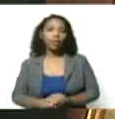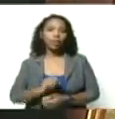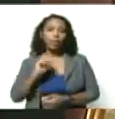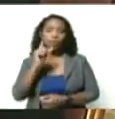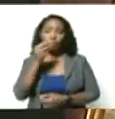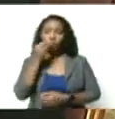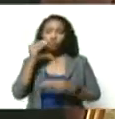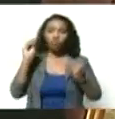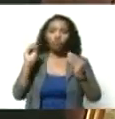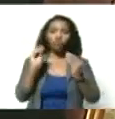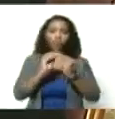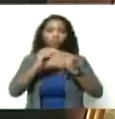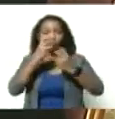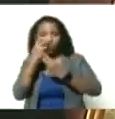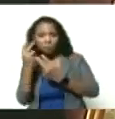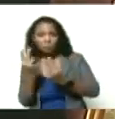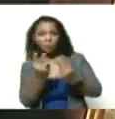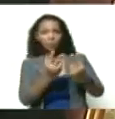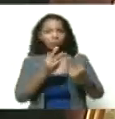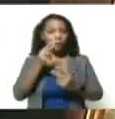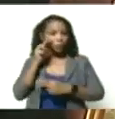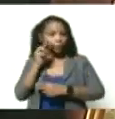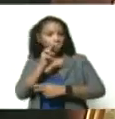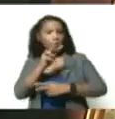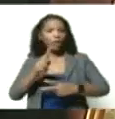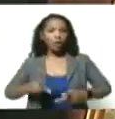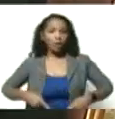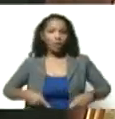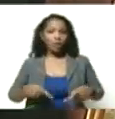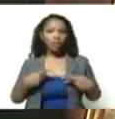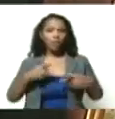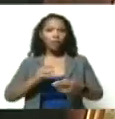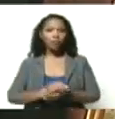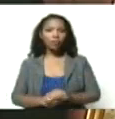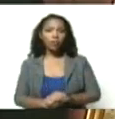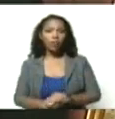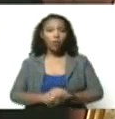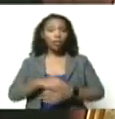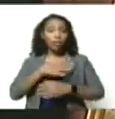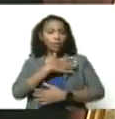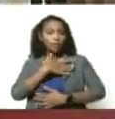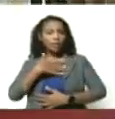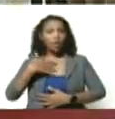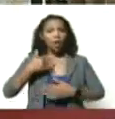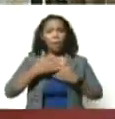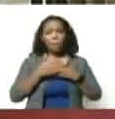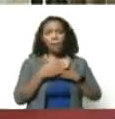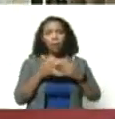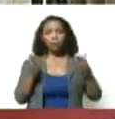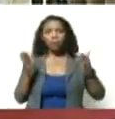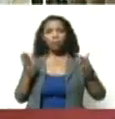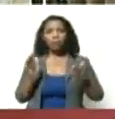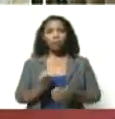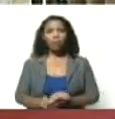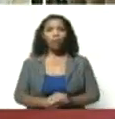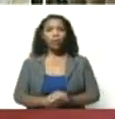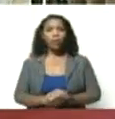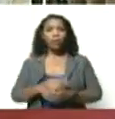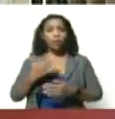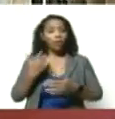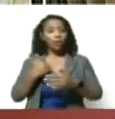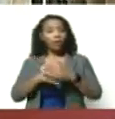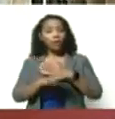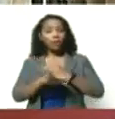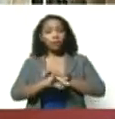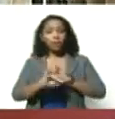Eso me invita a pactar con la vida, con el deseo abierto se